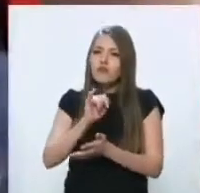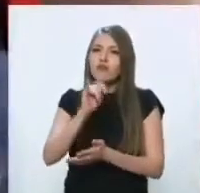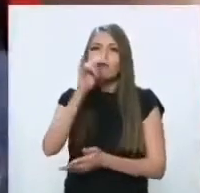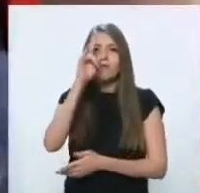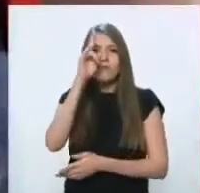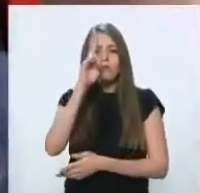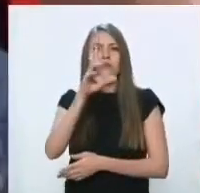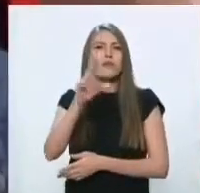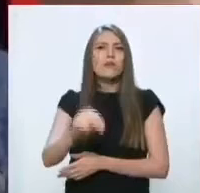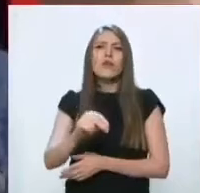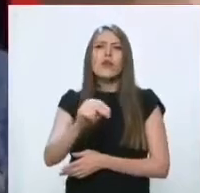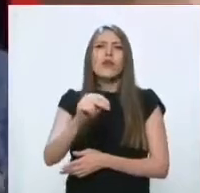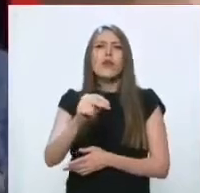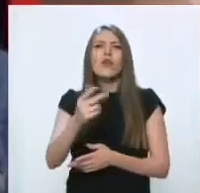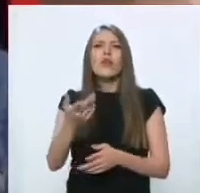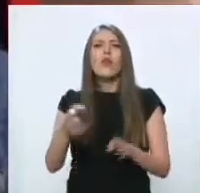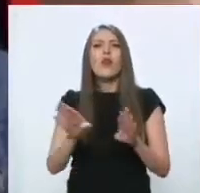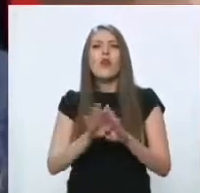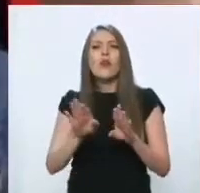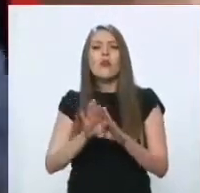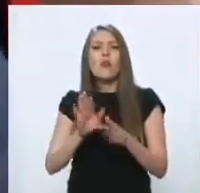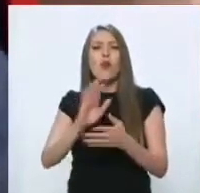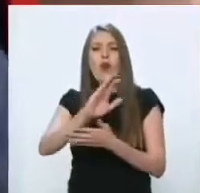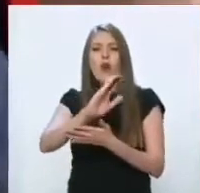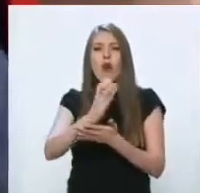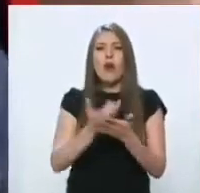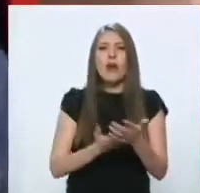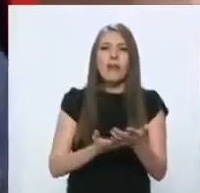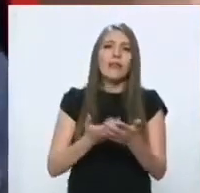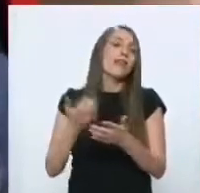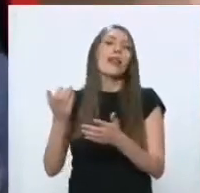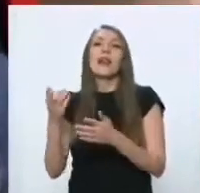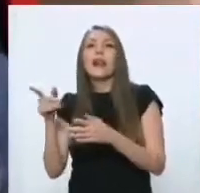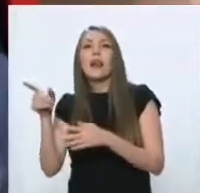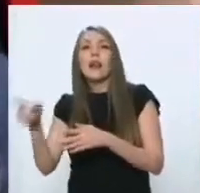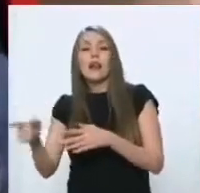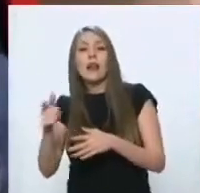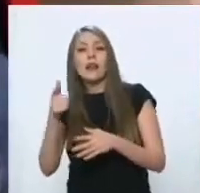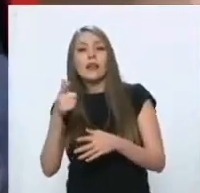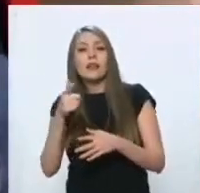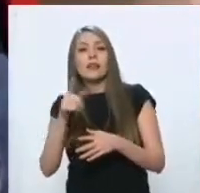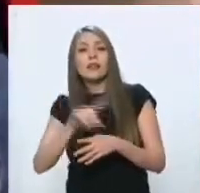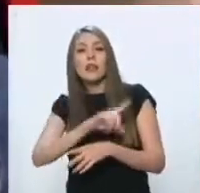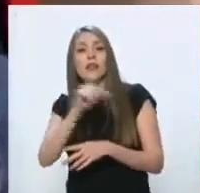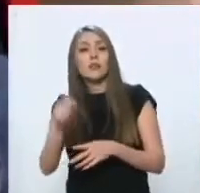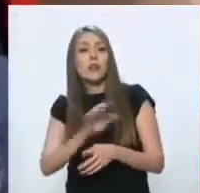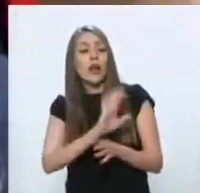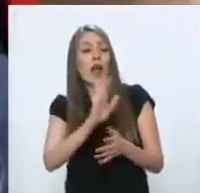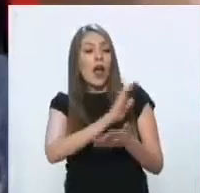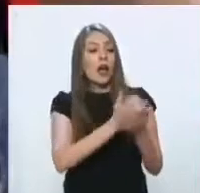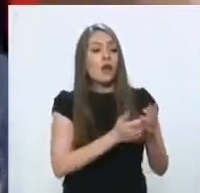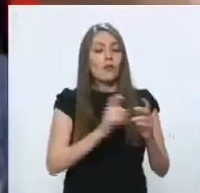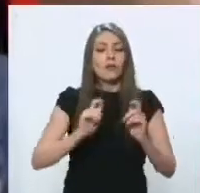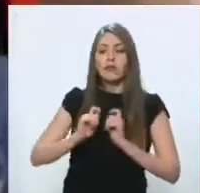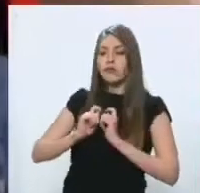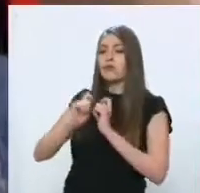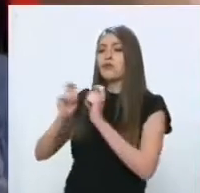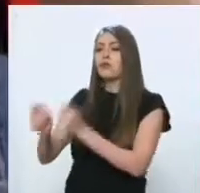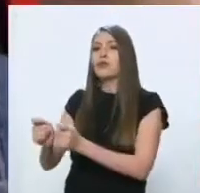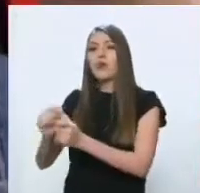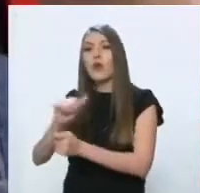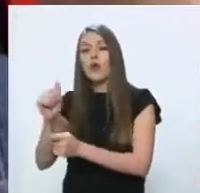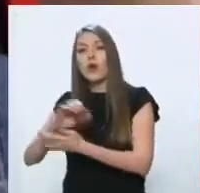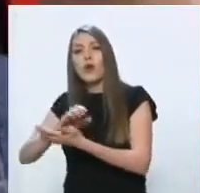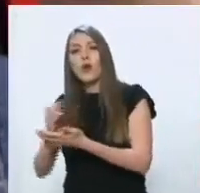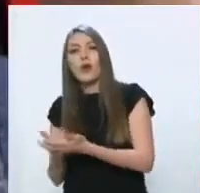se permitirán contratos administrativos después del contrato de adjudicación, como fue el caso